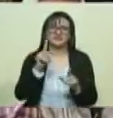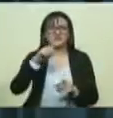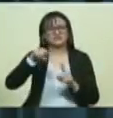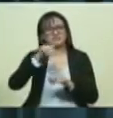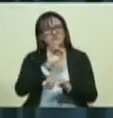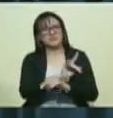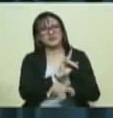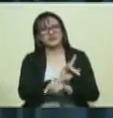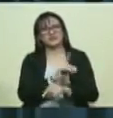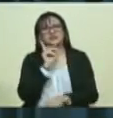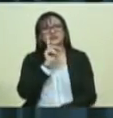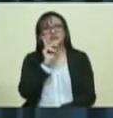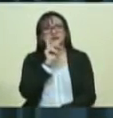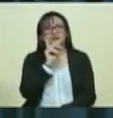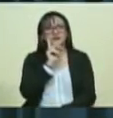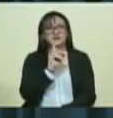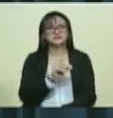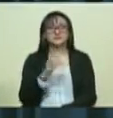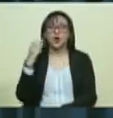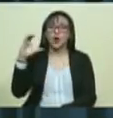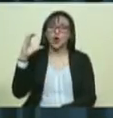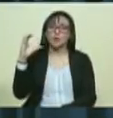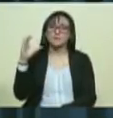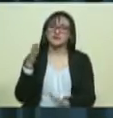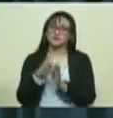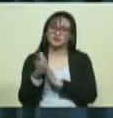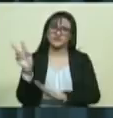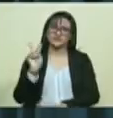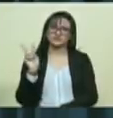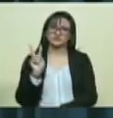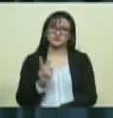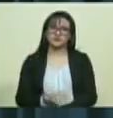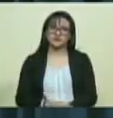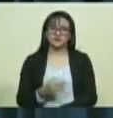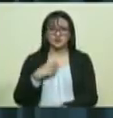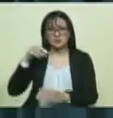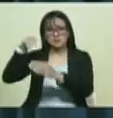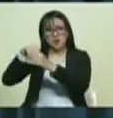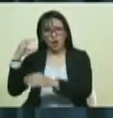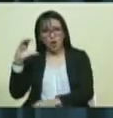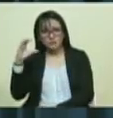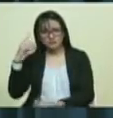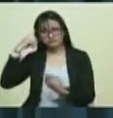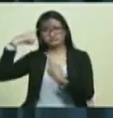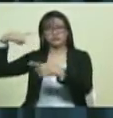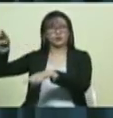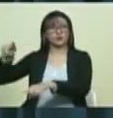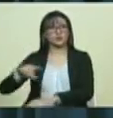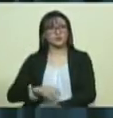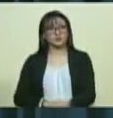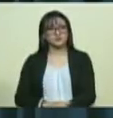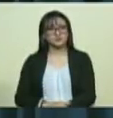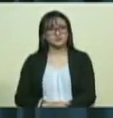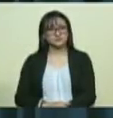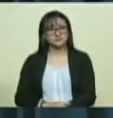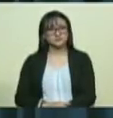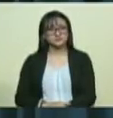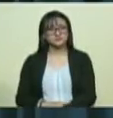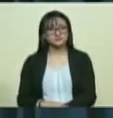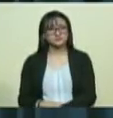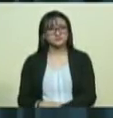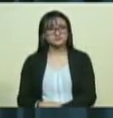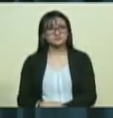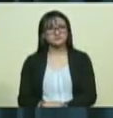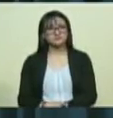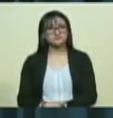mediática en la hermana república de colombia nosotros nos metemos los asuntos de colombia hay a colombia con sus asuntos y mis pies